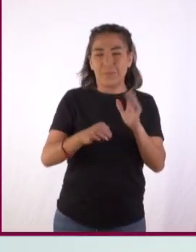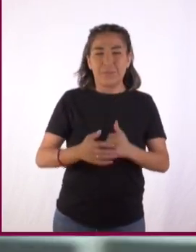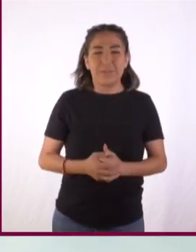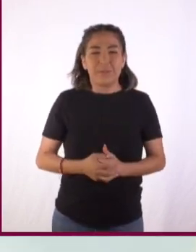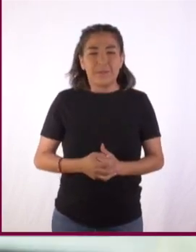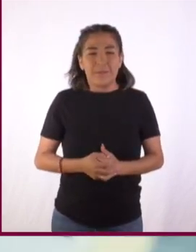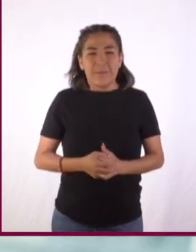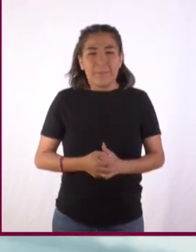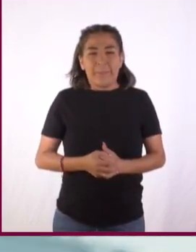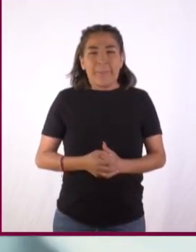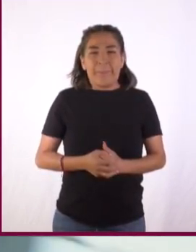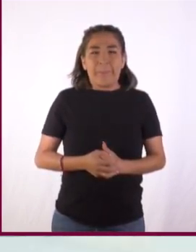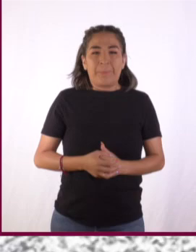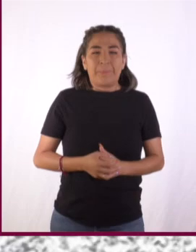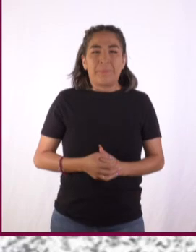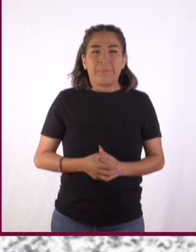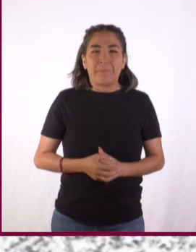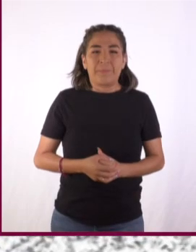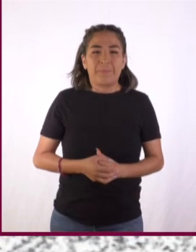Por ejemplo,